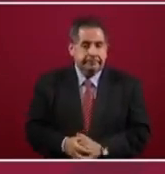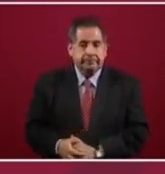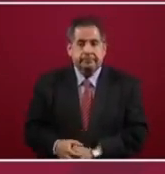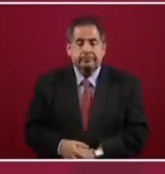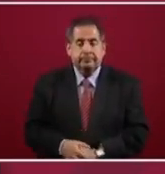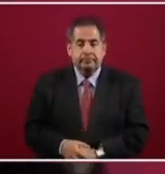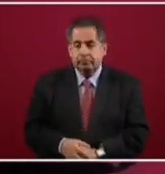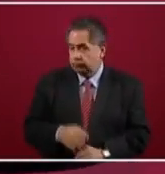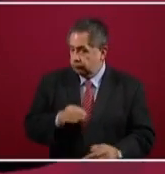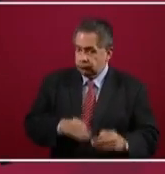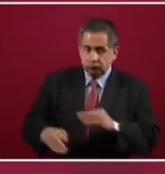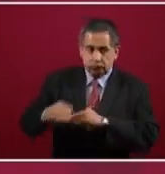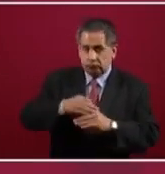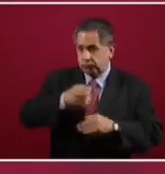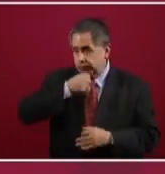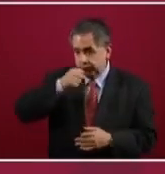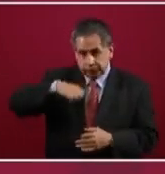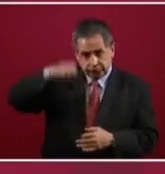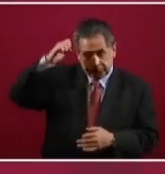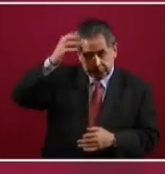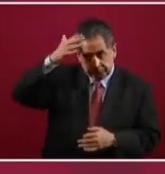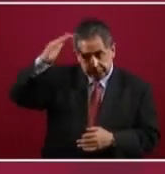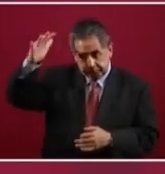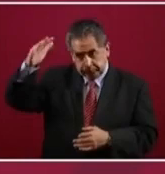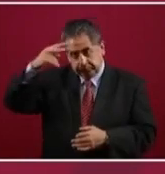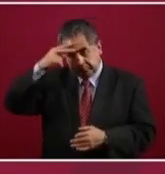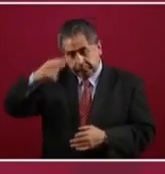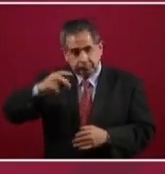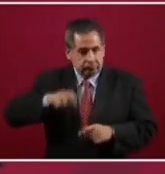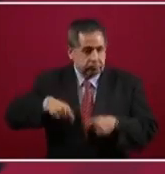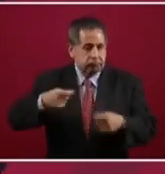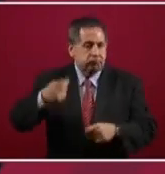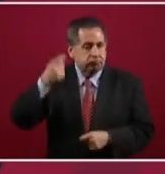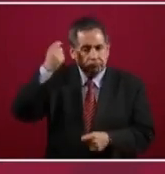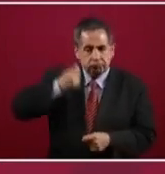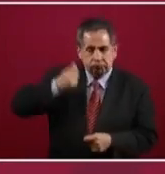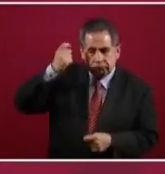que todos los adultos mayores de México tengan su pensión,